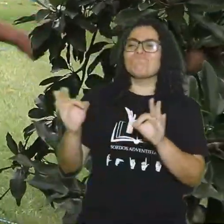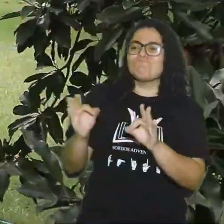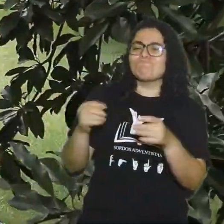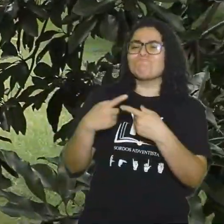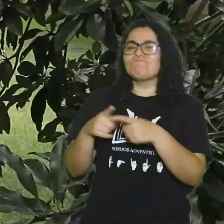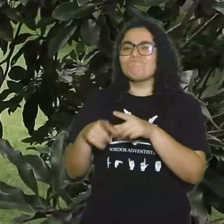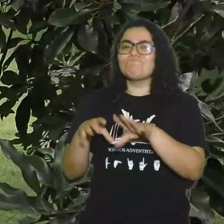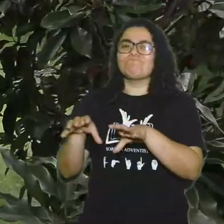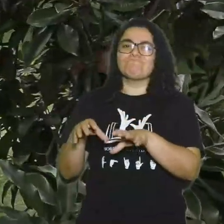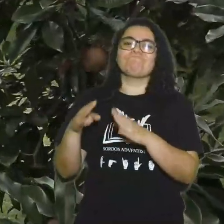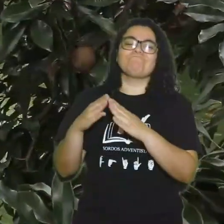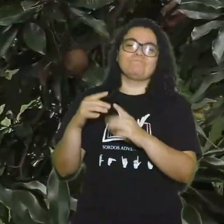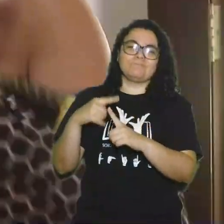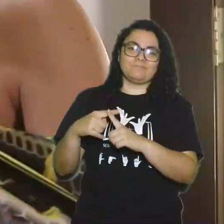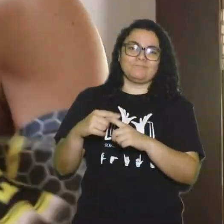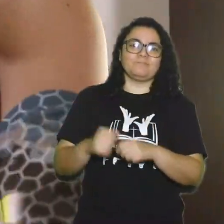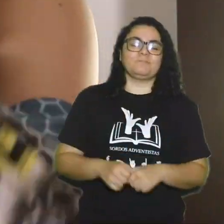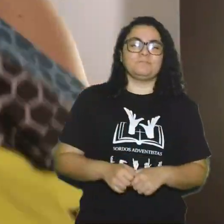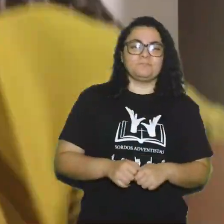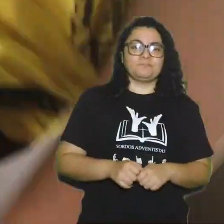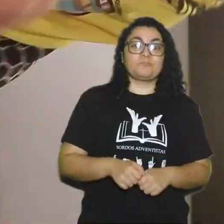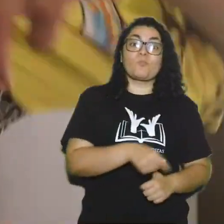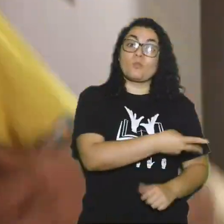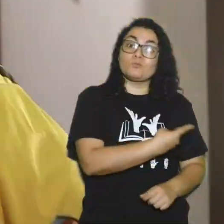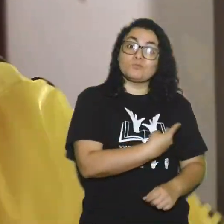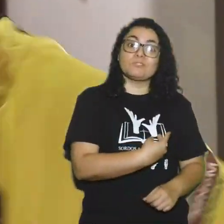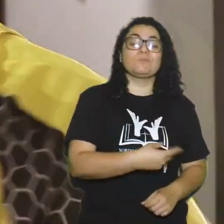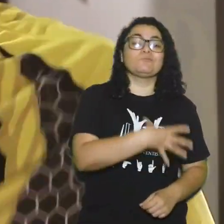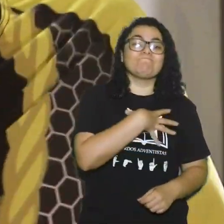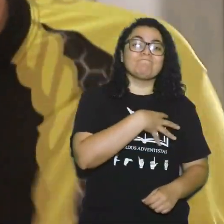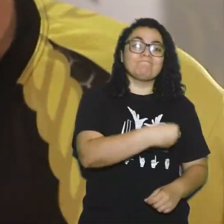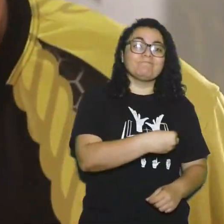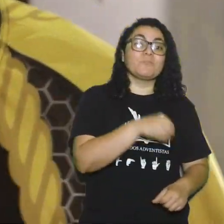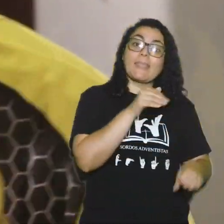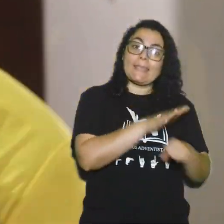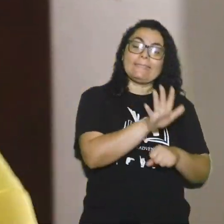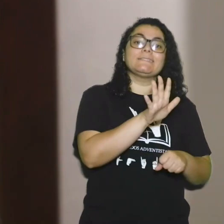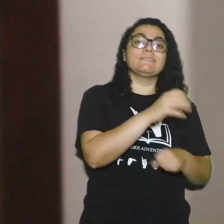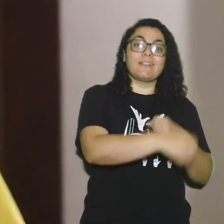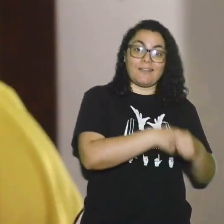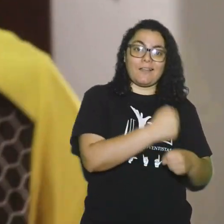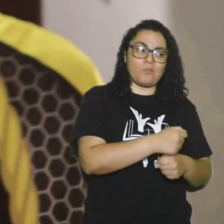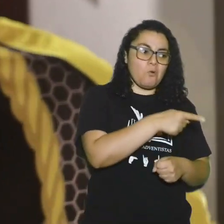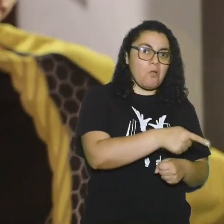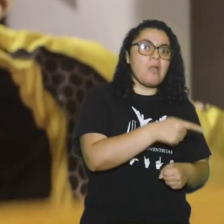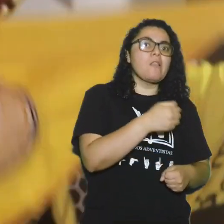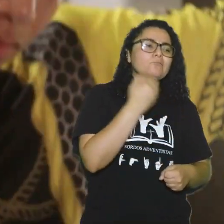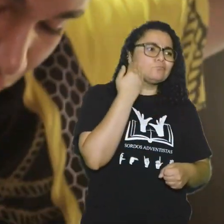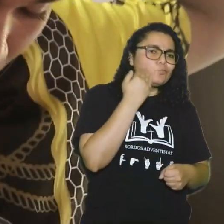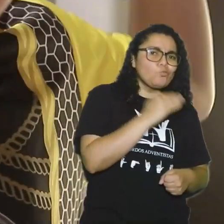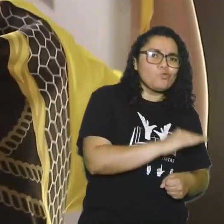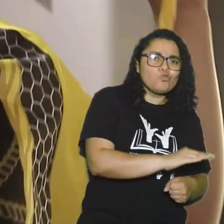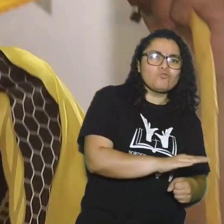varios departamentos. Tenemos un hijo de 15 años, un joven que desde niño